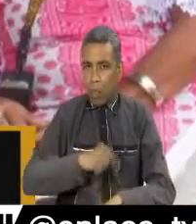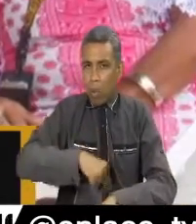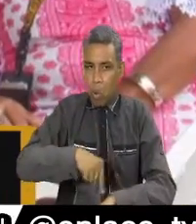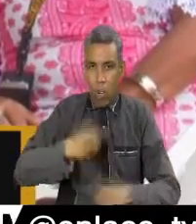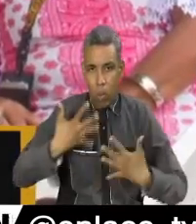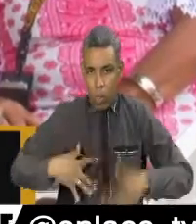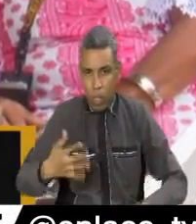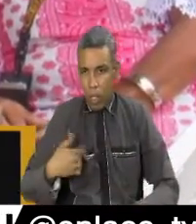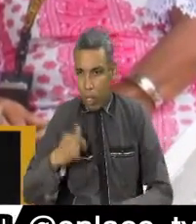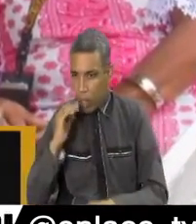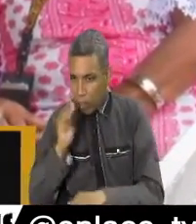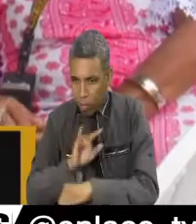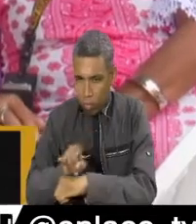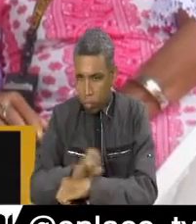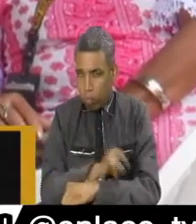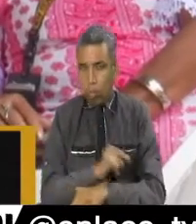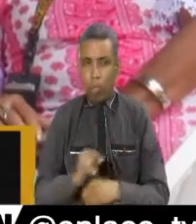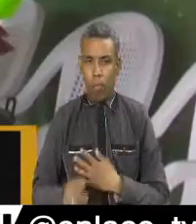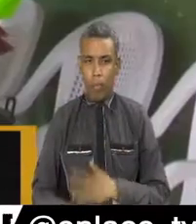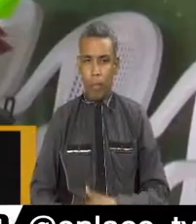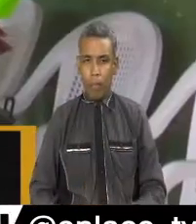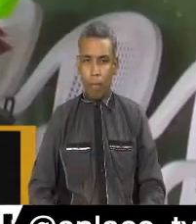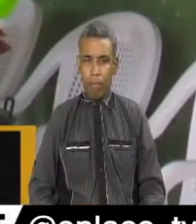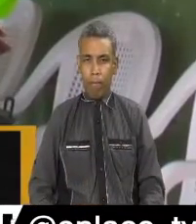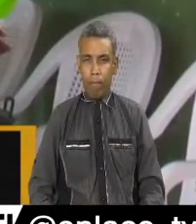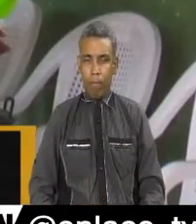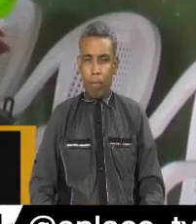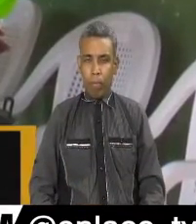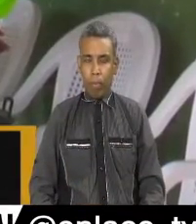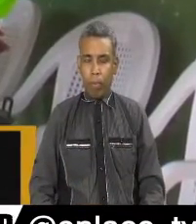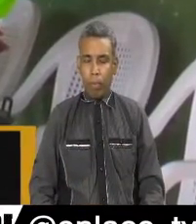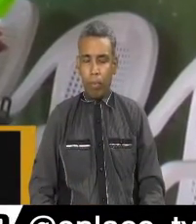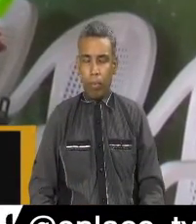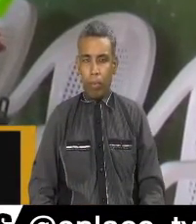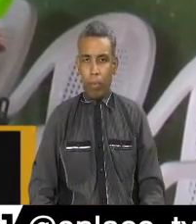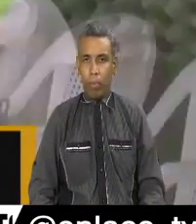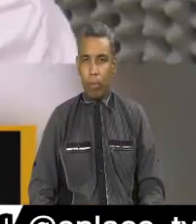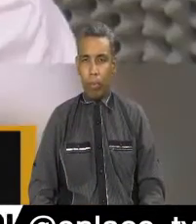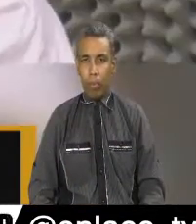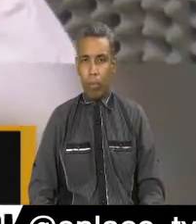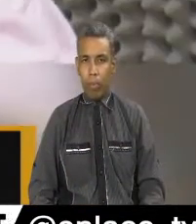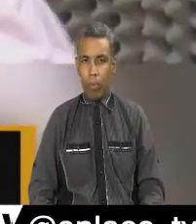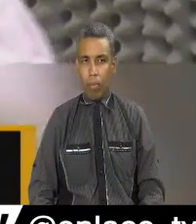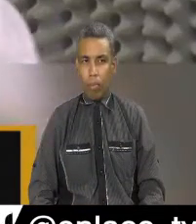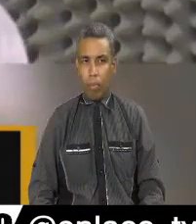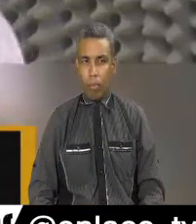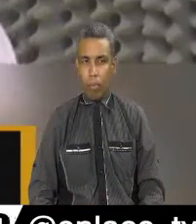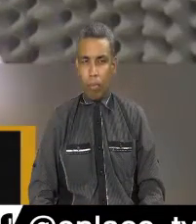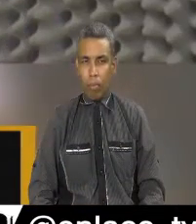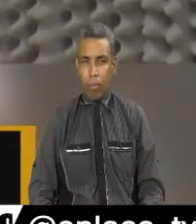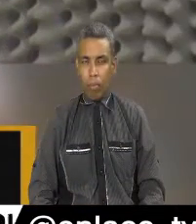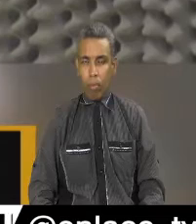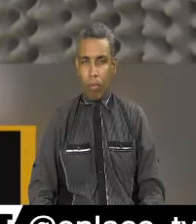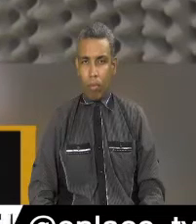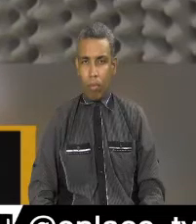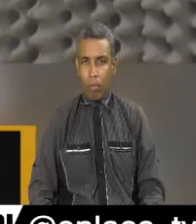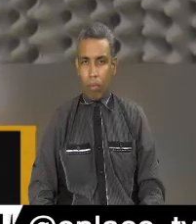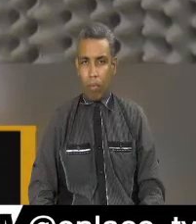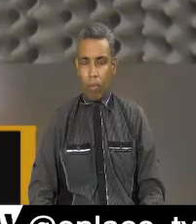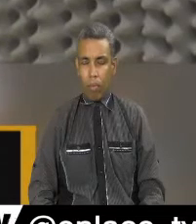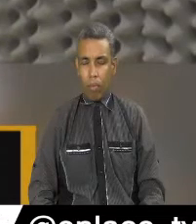a este tipo de atención las 24 horas en la inspección del Centro de Convivencia Ciudadana. Las sanciones o medidas correctivas se han